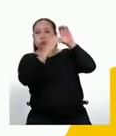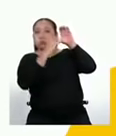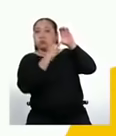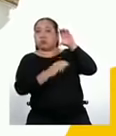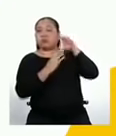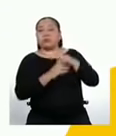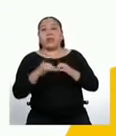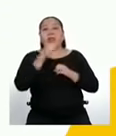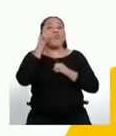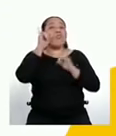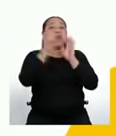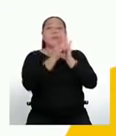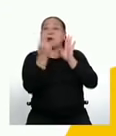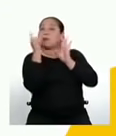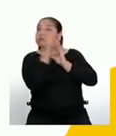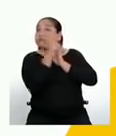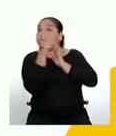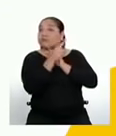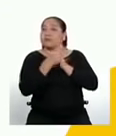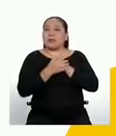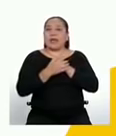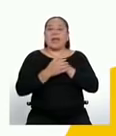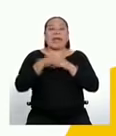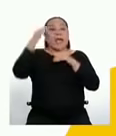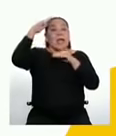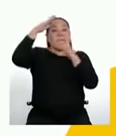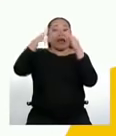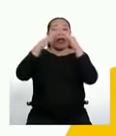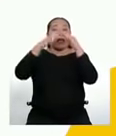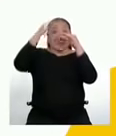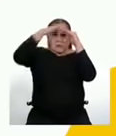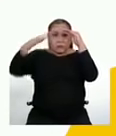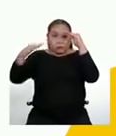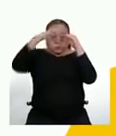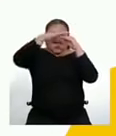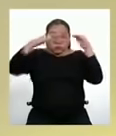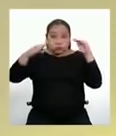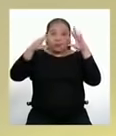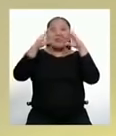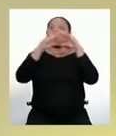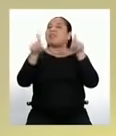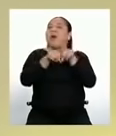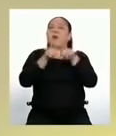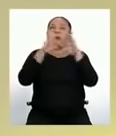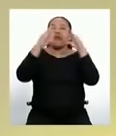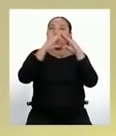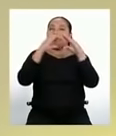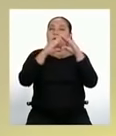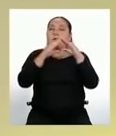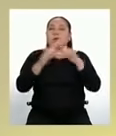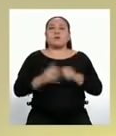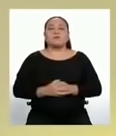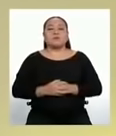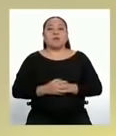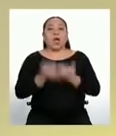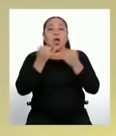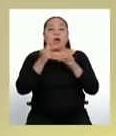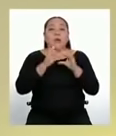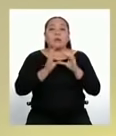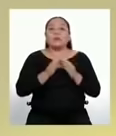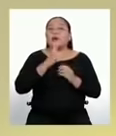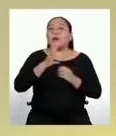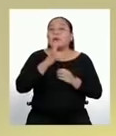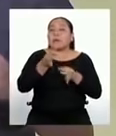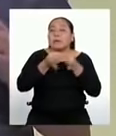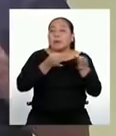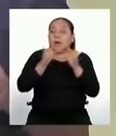En esta otra imagen, si observamos los techos de las casas, también son de forma triangular. Ahora vamos a hablar sobre la importancia de los